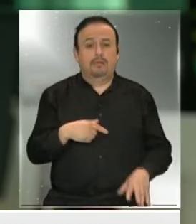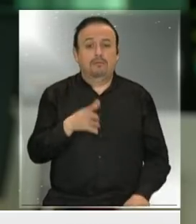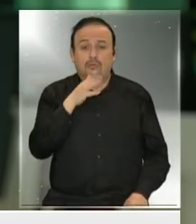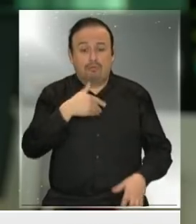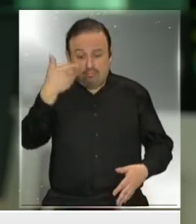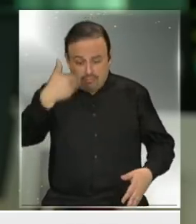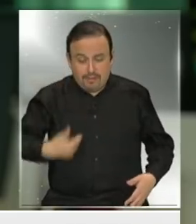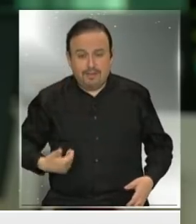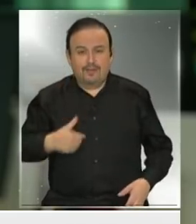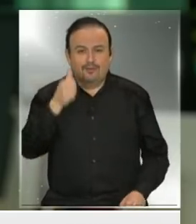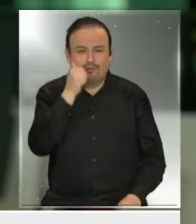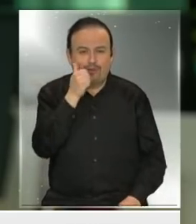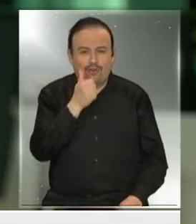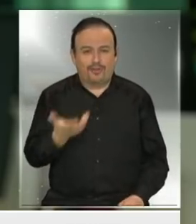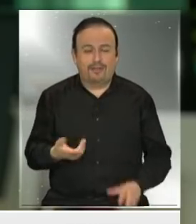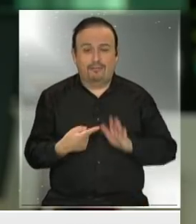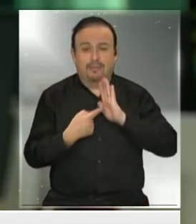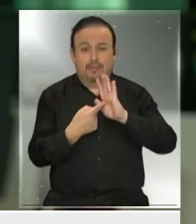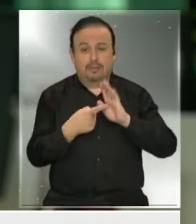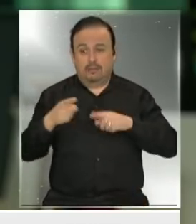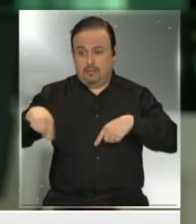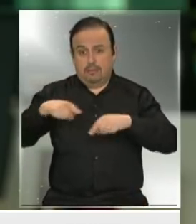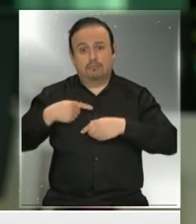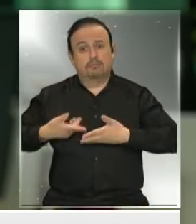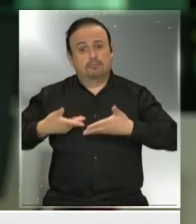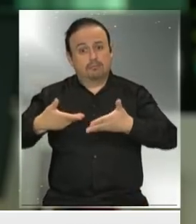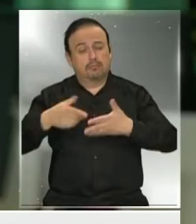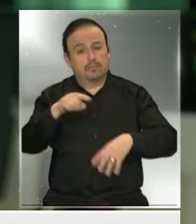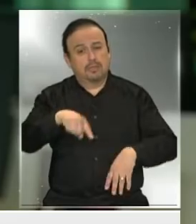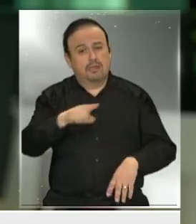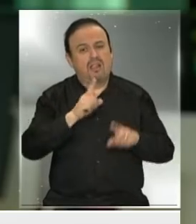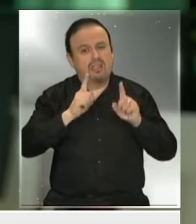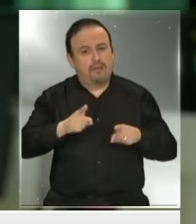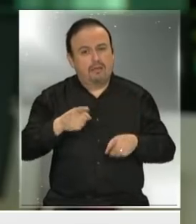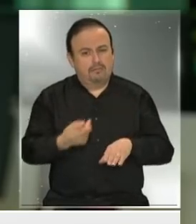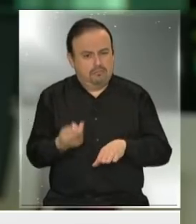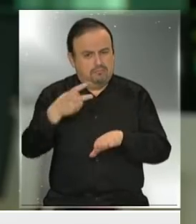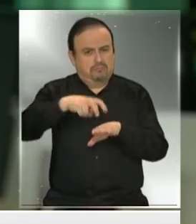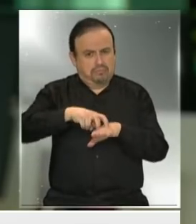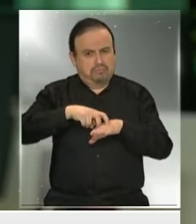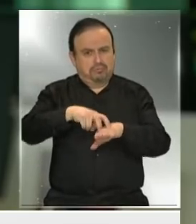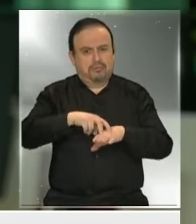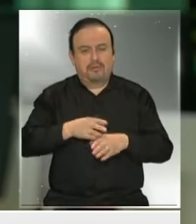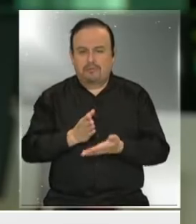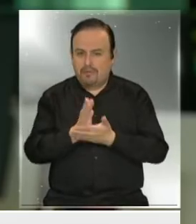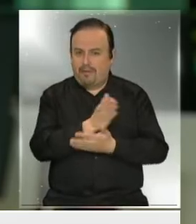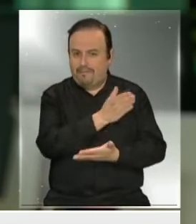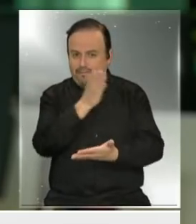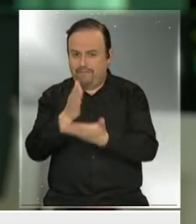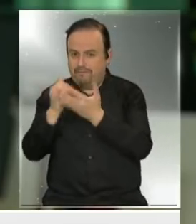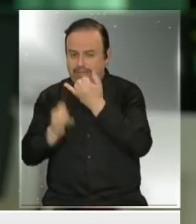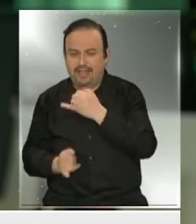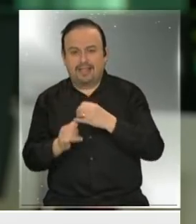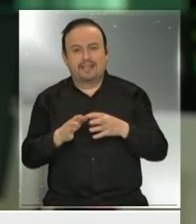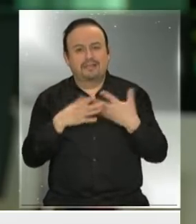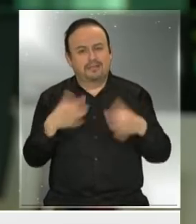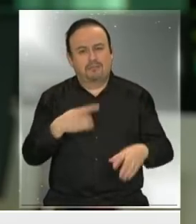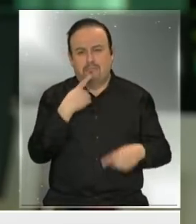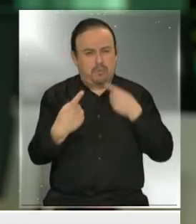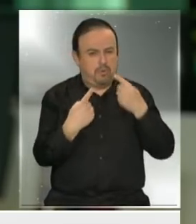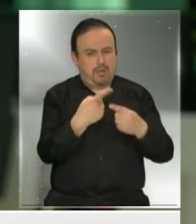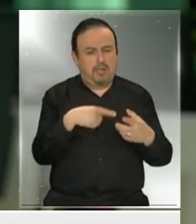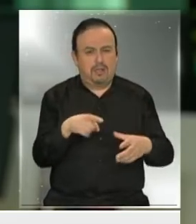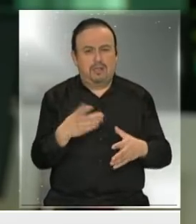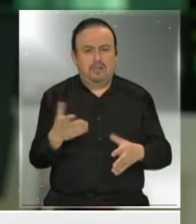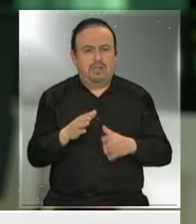presente en su día a día y yo los invito a hacer eso a usar el transantiago de inicio a término muchas veces le ha preguntado